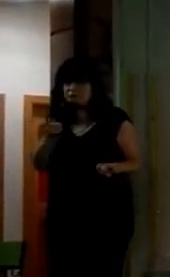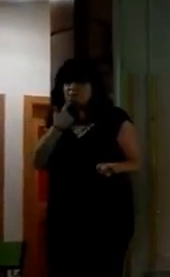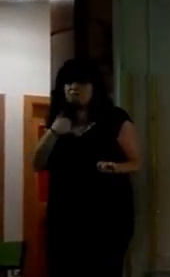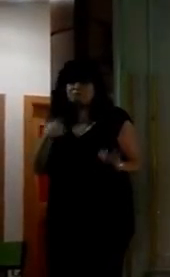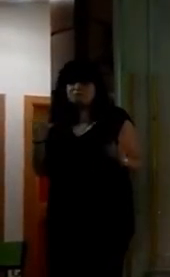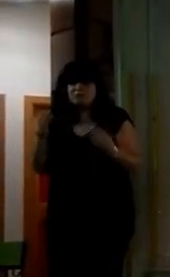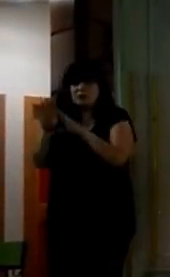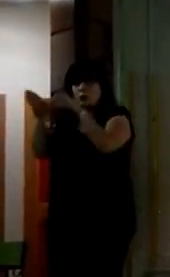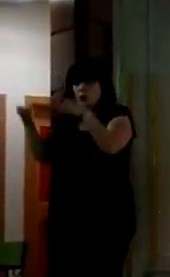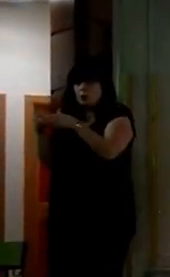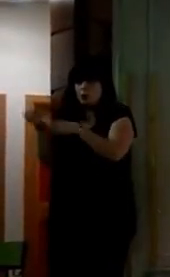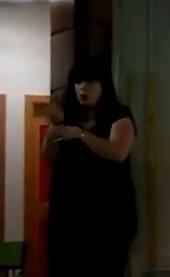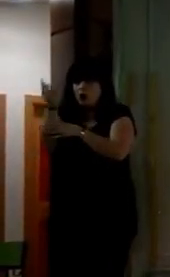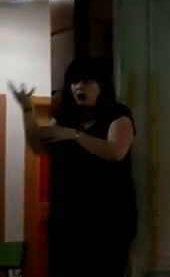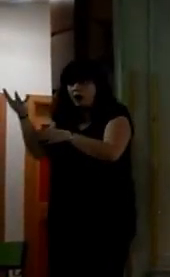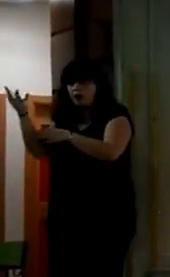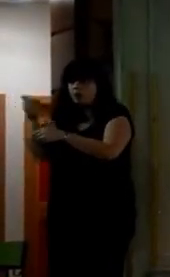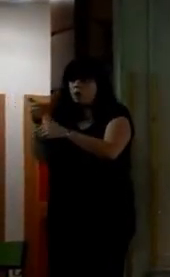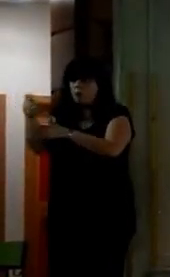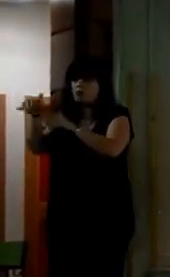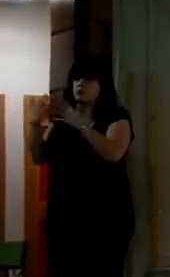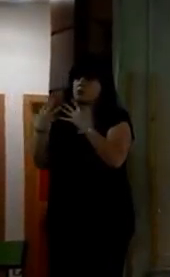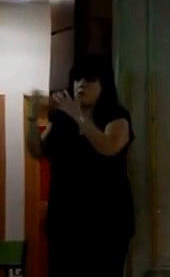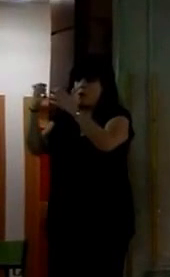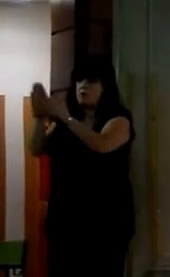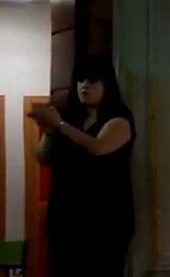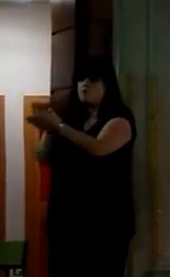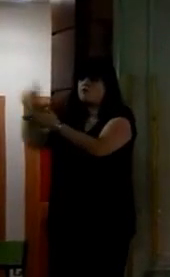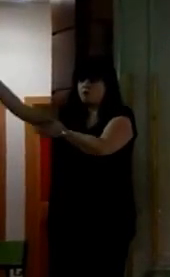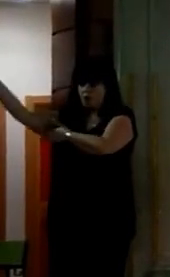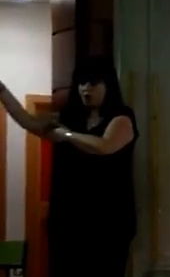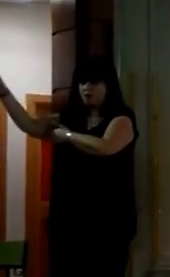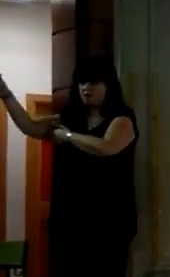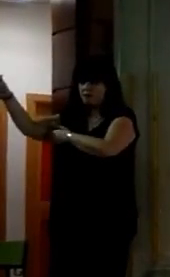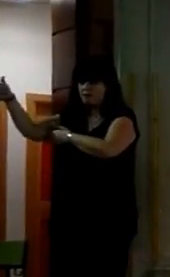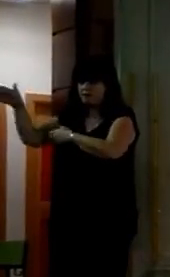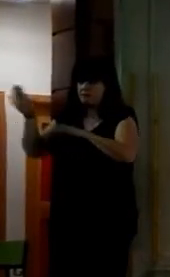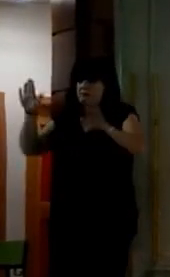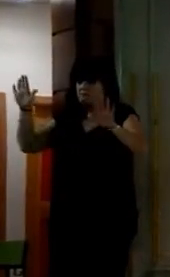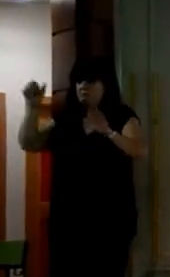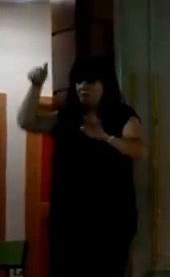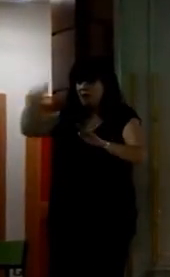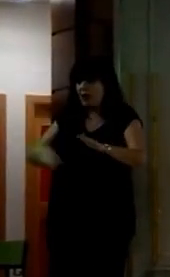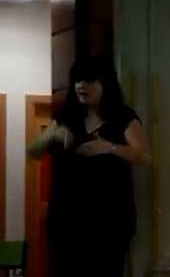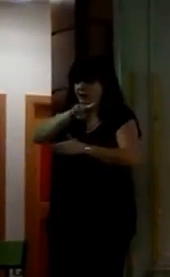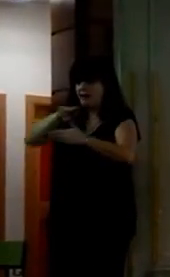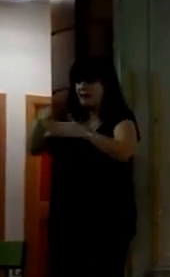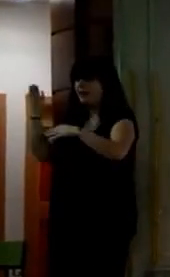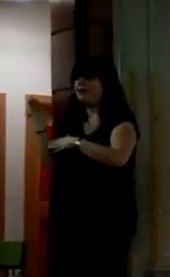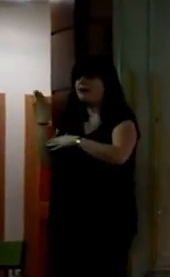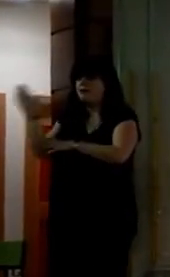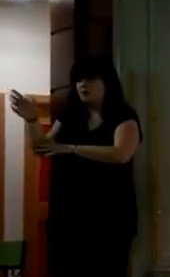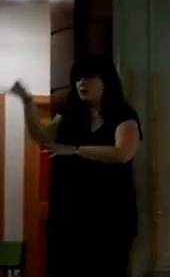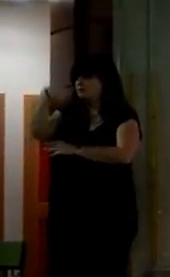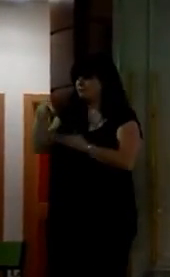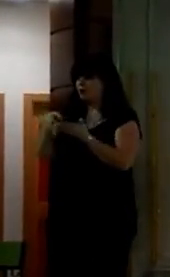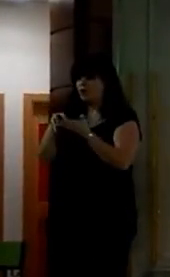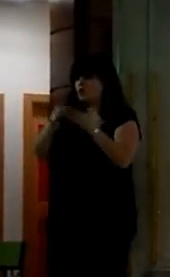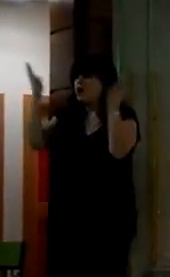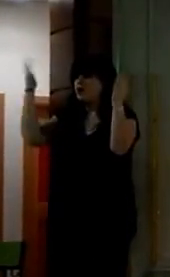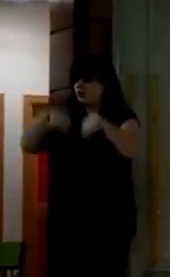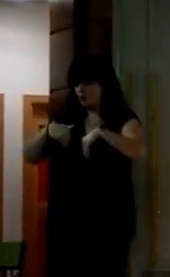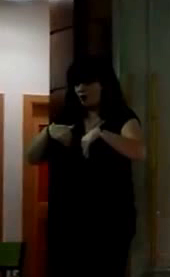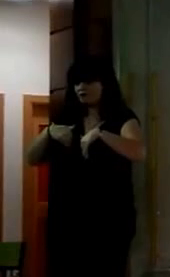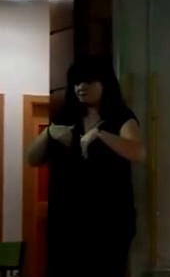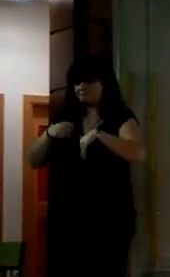quedar fora do vindeiro Parlamento. De todas maneiras, a representación de Galicia non teñades dúbidas,